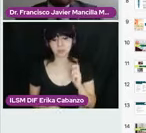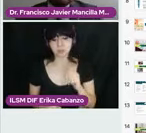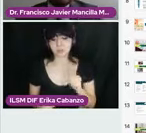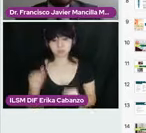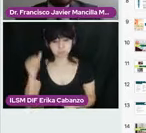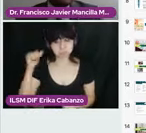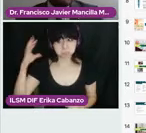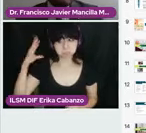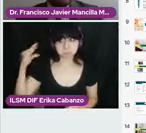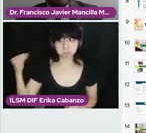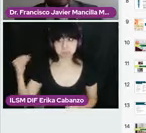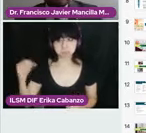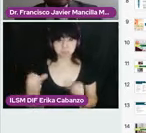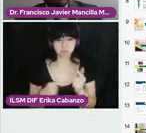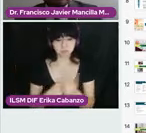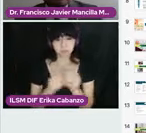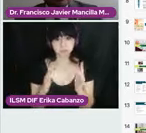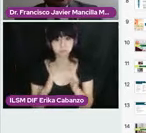interrupción